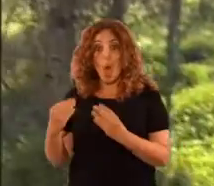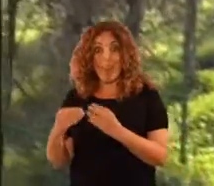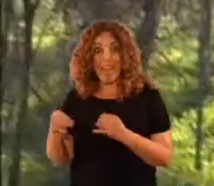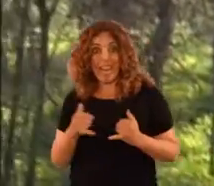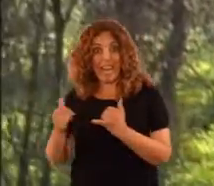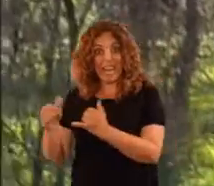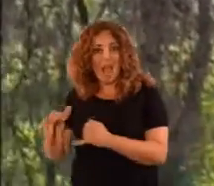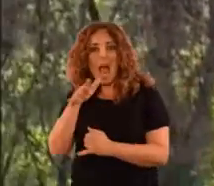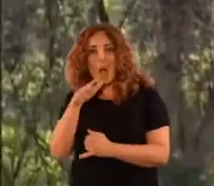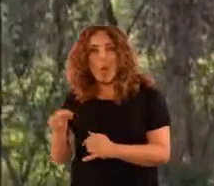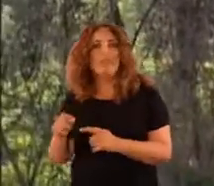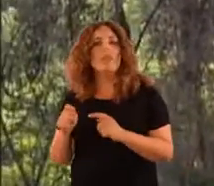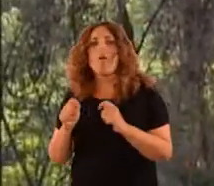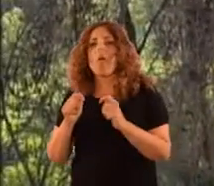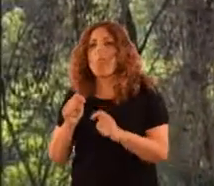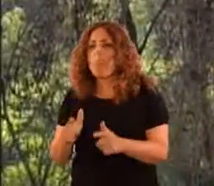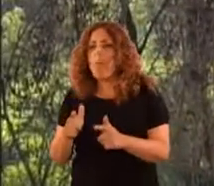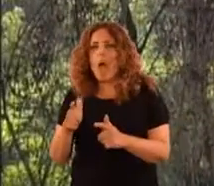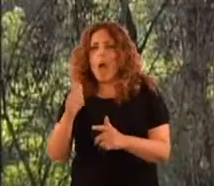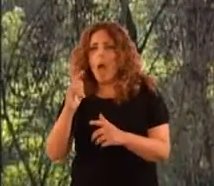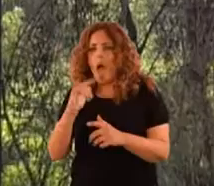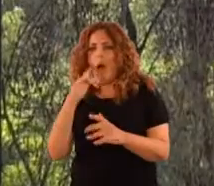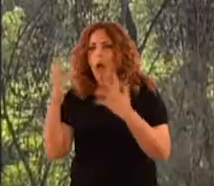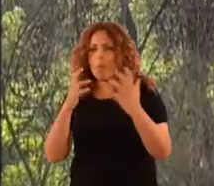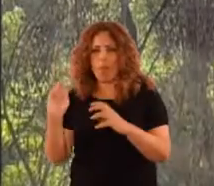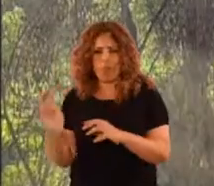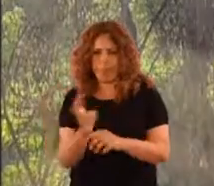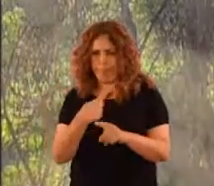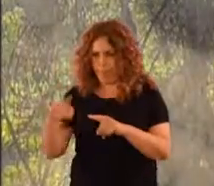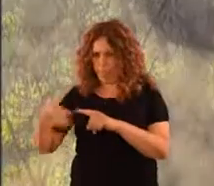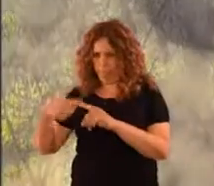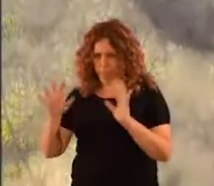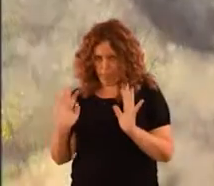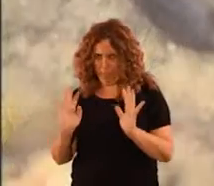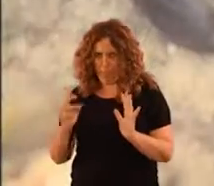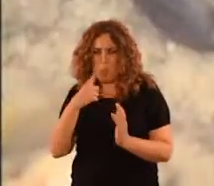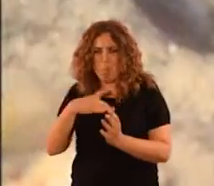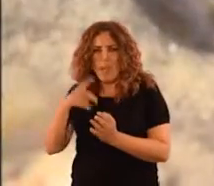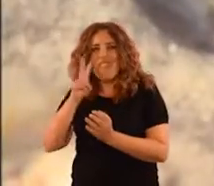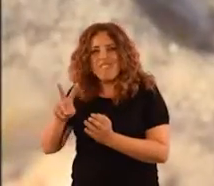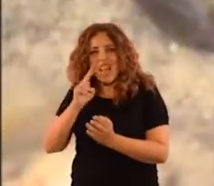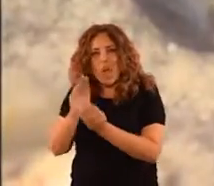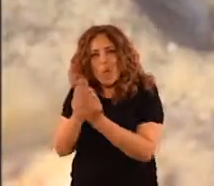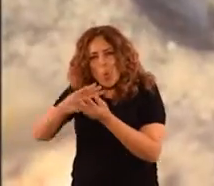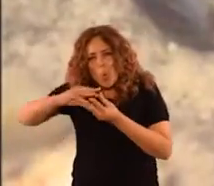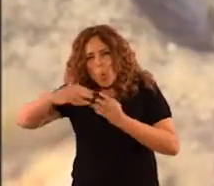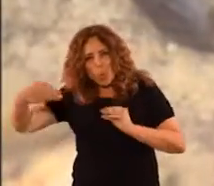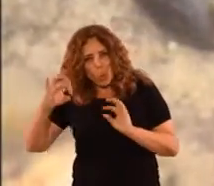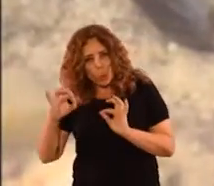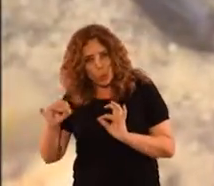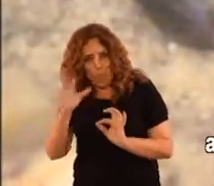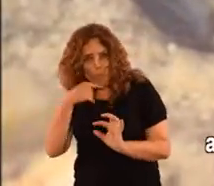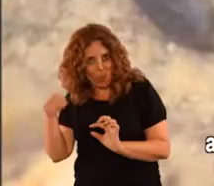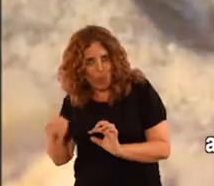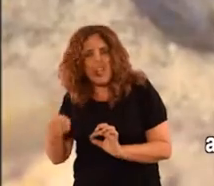El humedal del río Aguas ofrece un hábitat faunístico muy diferente, pero no menos diverso. Desde moluscos de agua